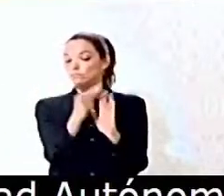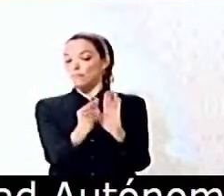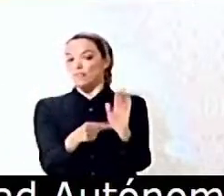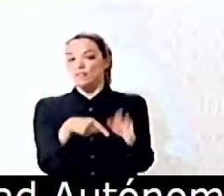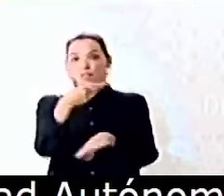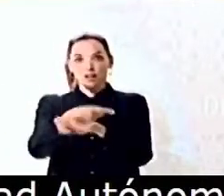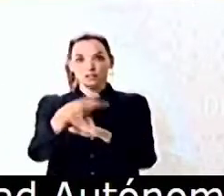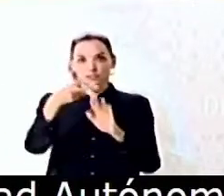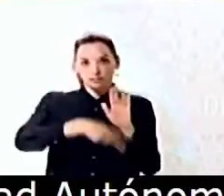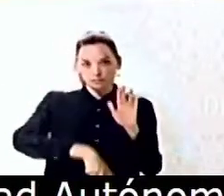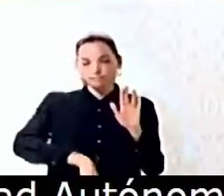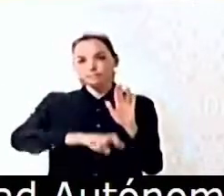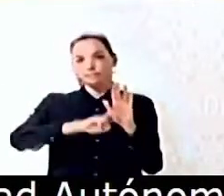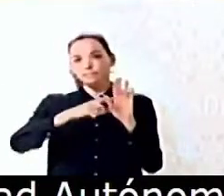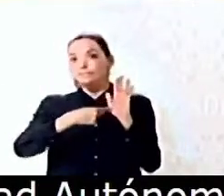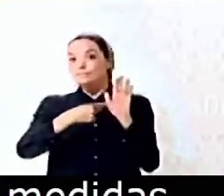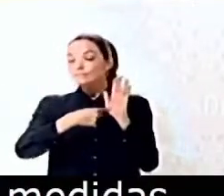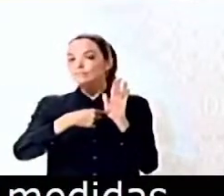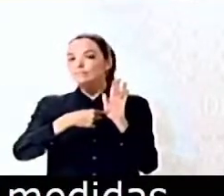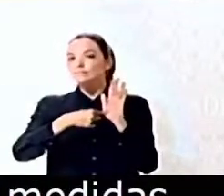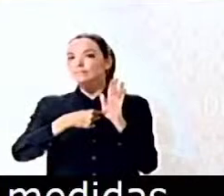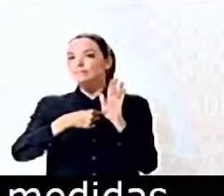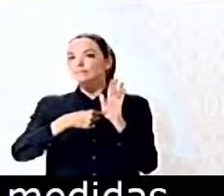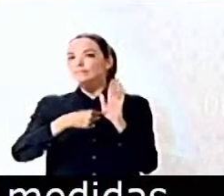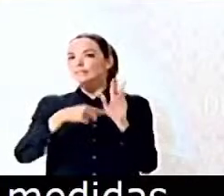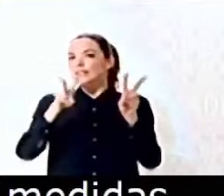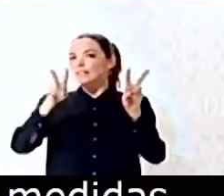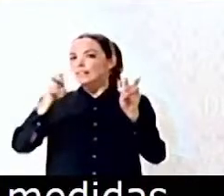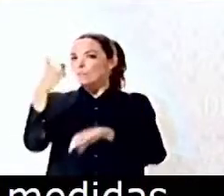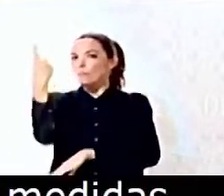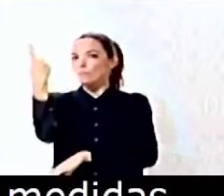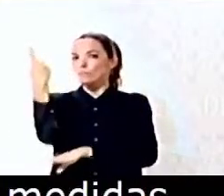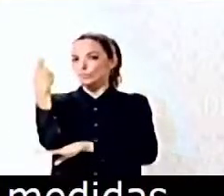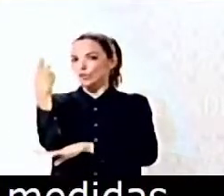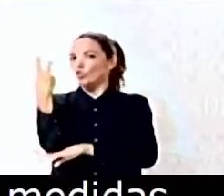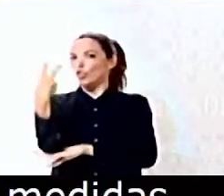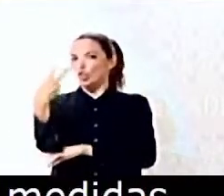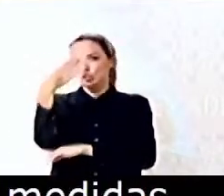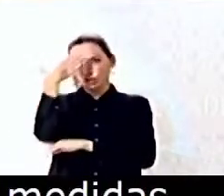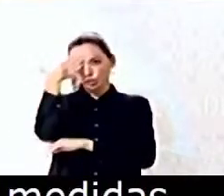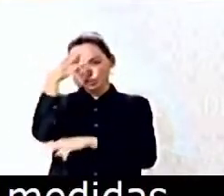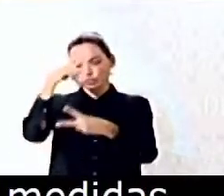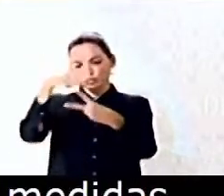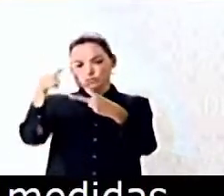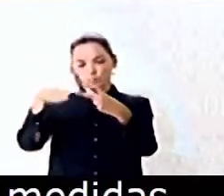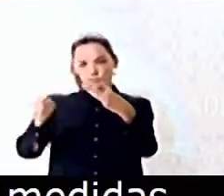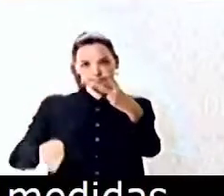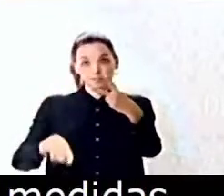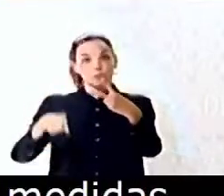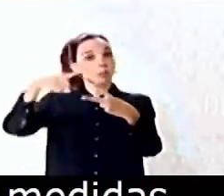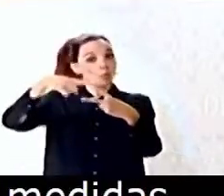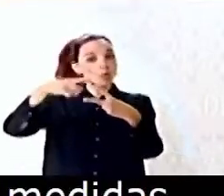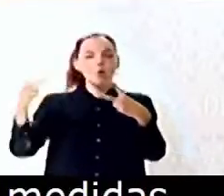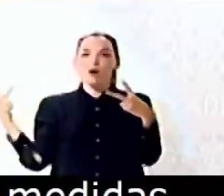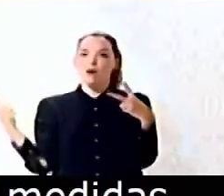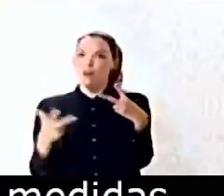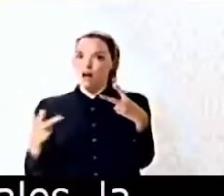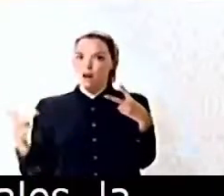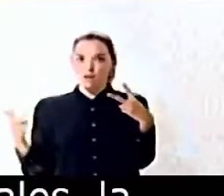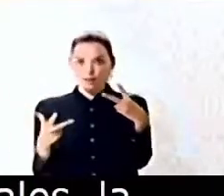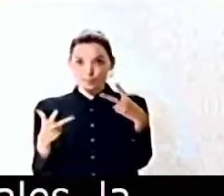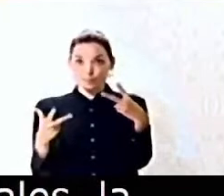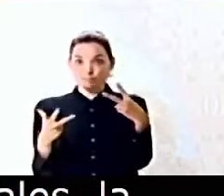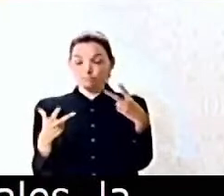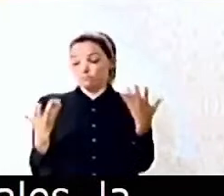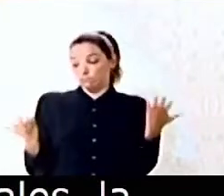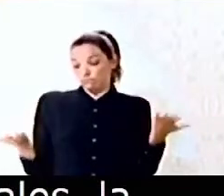restrictivas pesen dos elementos fundamentales. Primer elemento, la gravedad. Por lo tanto, ya les digo